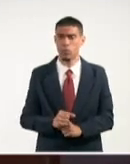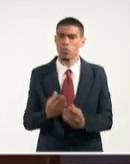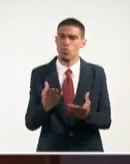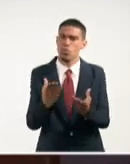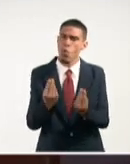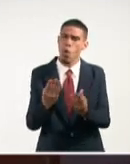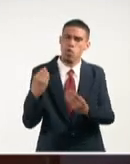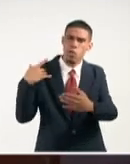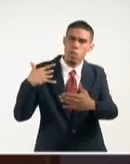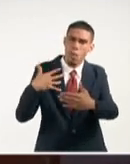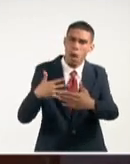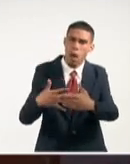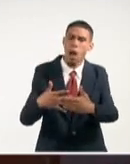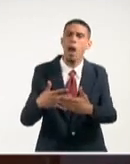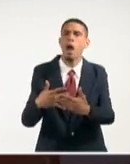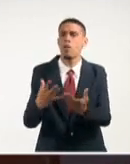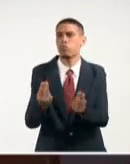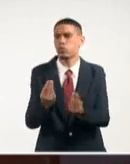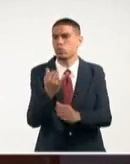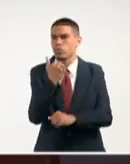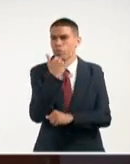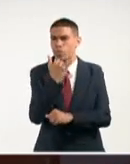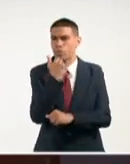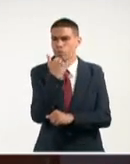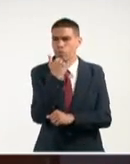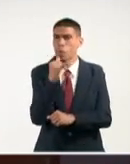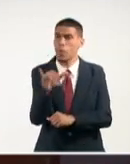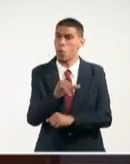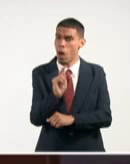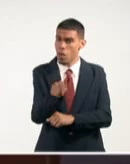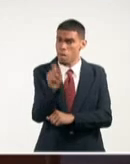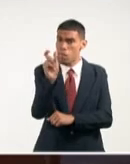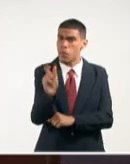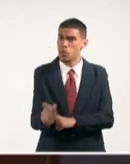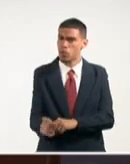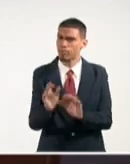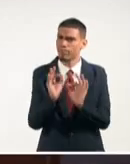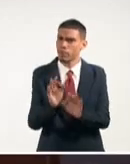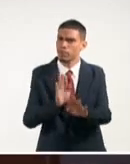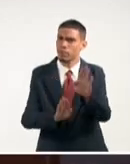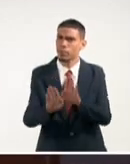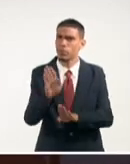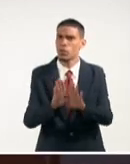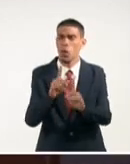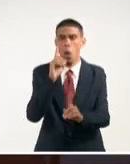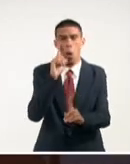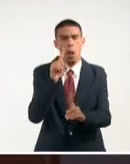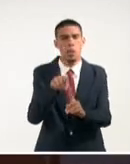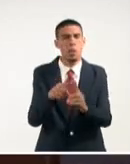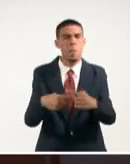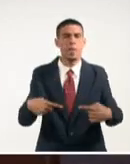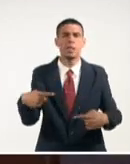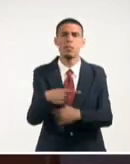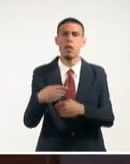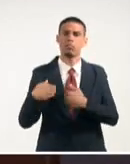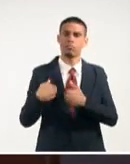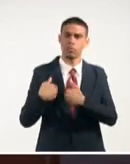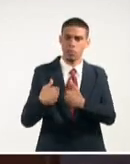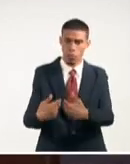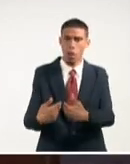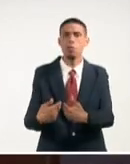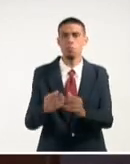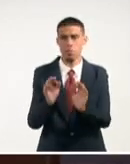cabida cada patriota sincero, con el único requisito de estar dispuesto a enfrentar